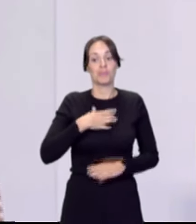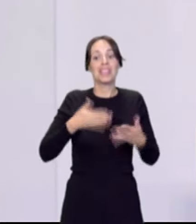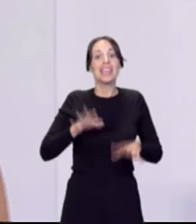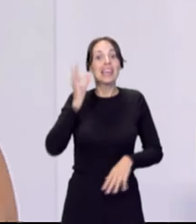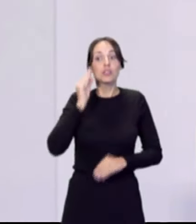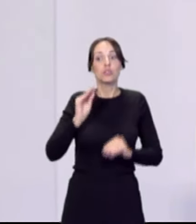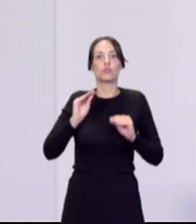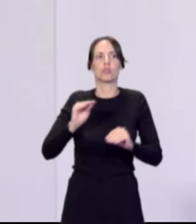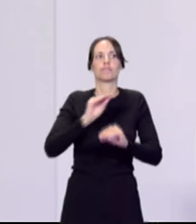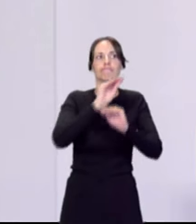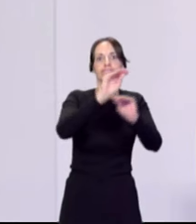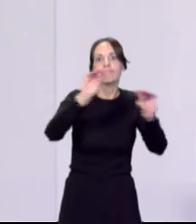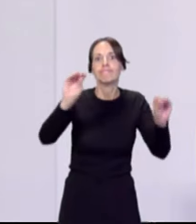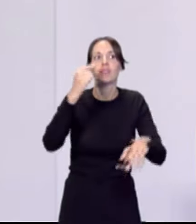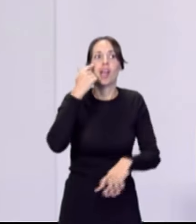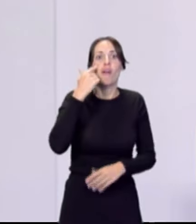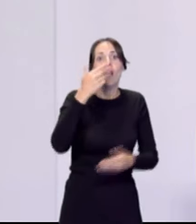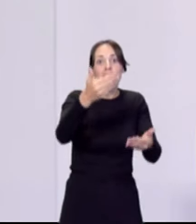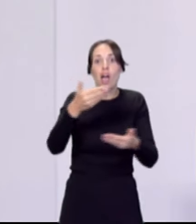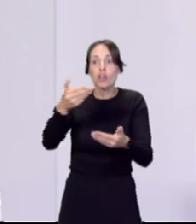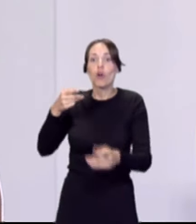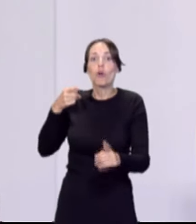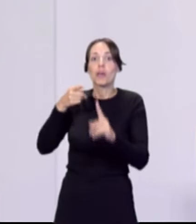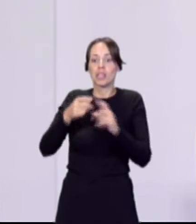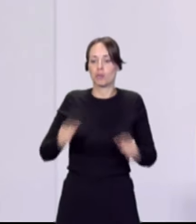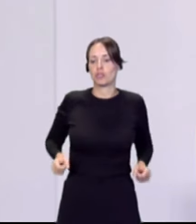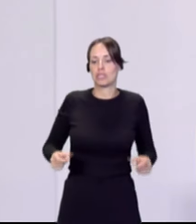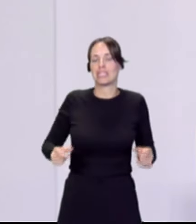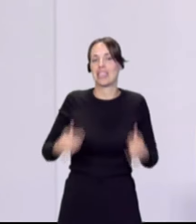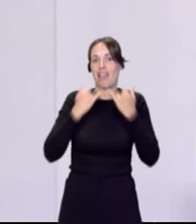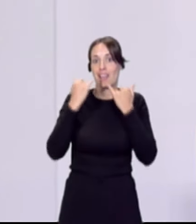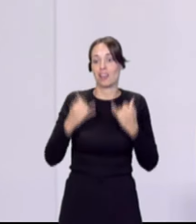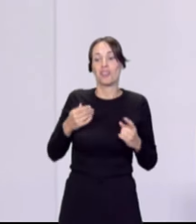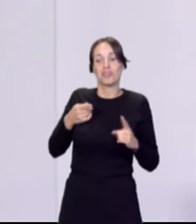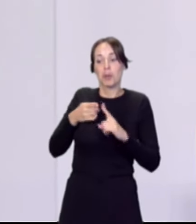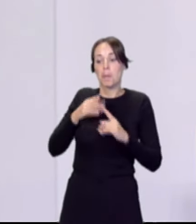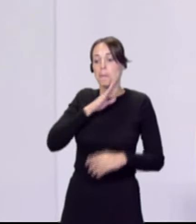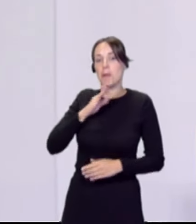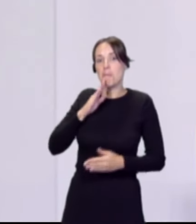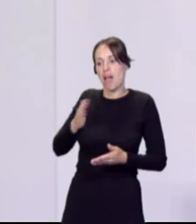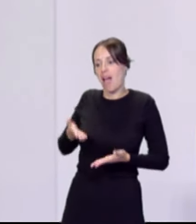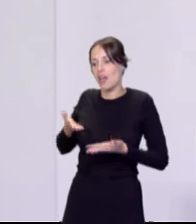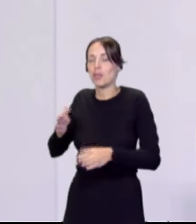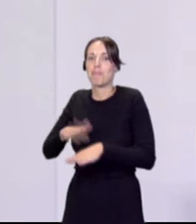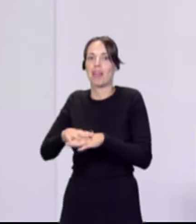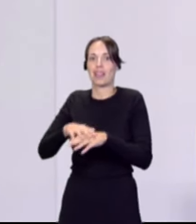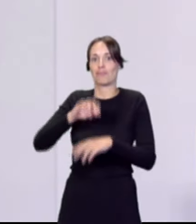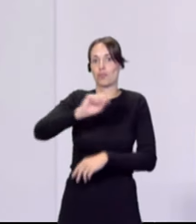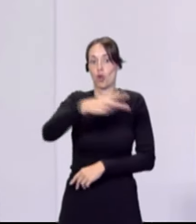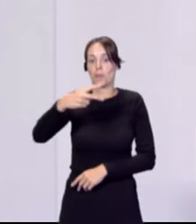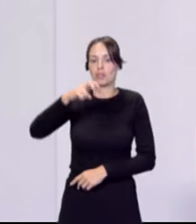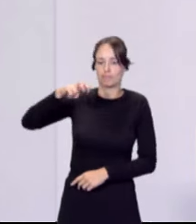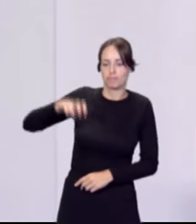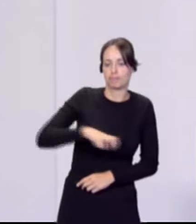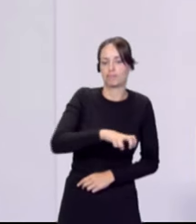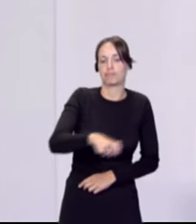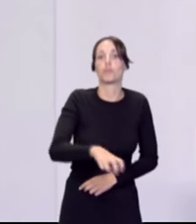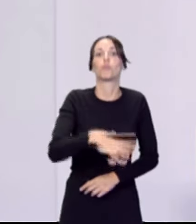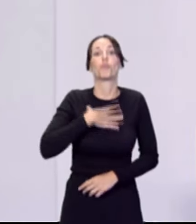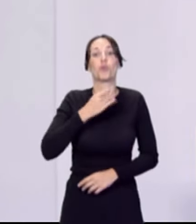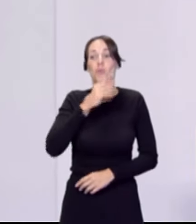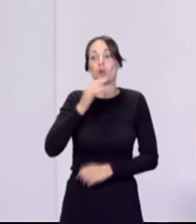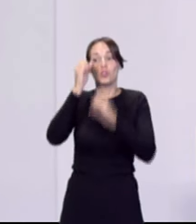llamamiento público para conseguir una silla eléctrica que permita a Leocadia bajar esos 2 pisos. Su sueño de volver a pasear junto al